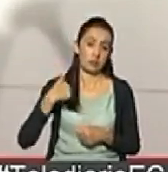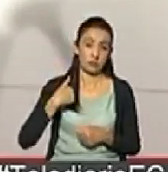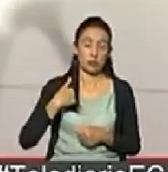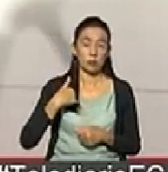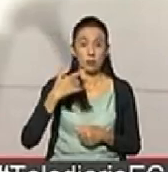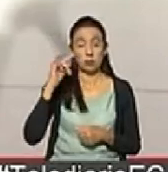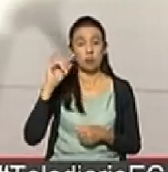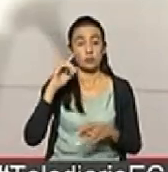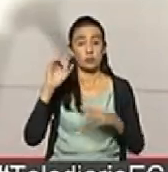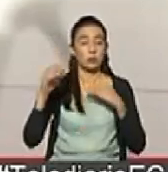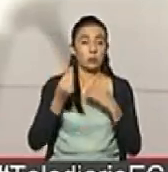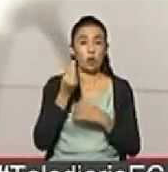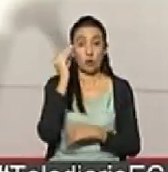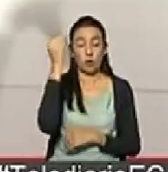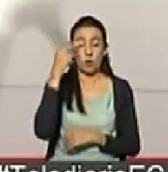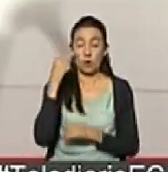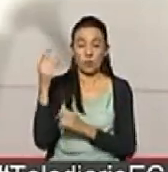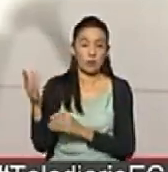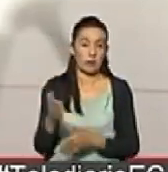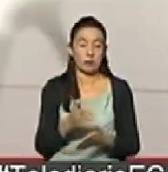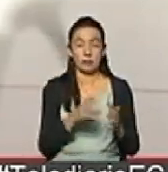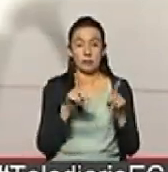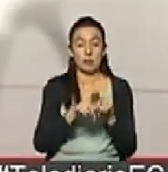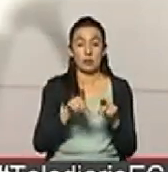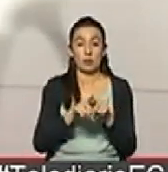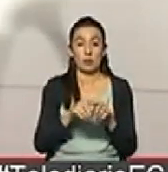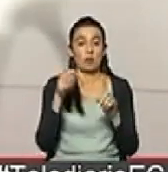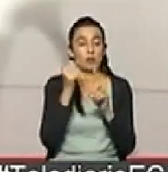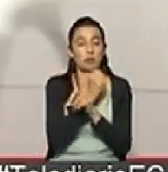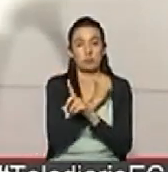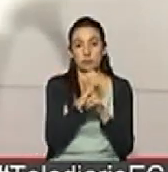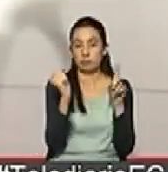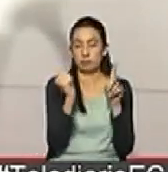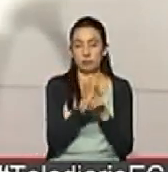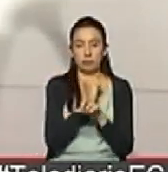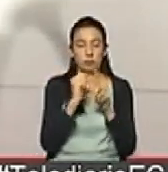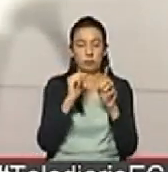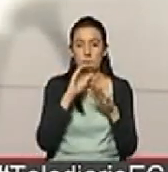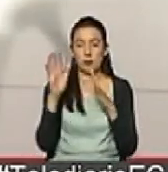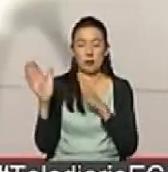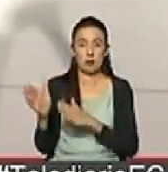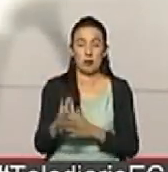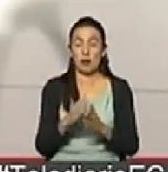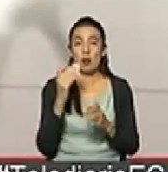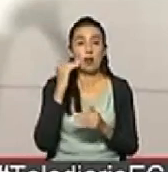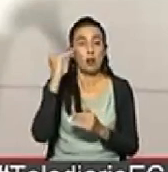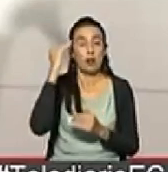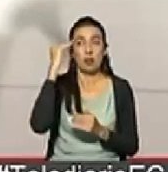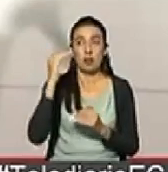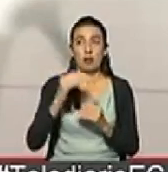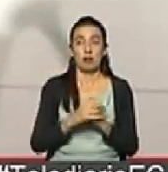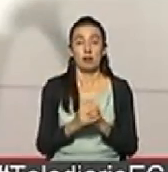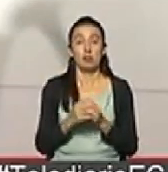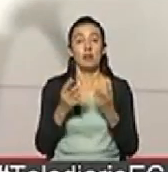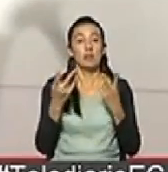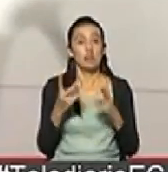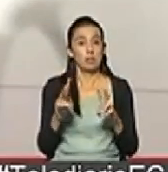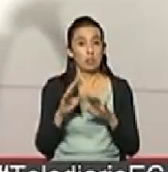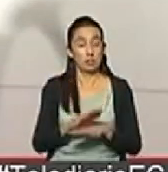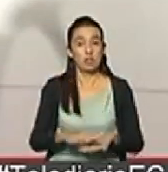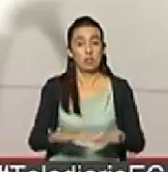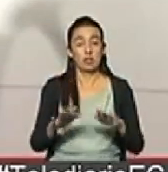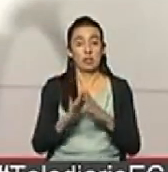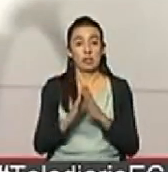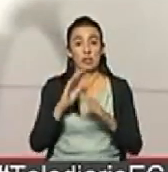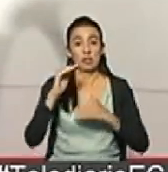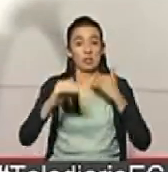estos temas, la tecnología, como bien dice, el bullying, el mobbing, que puede ser en la cuestión ya de adultos en el trabajo, o incluso